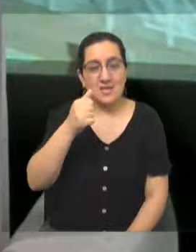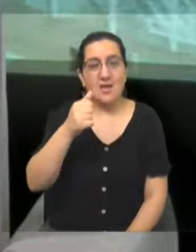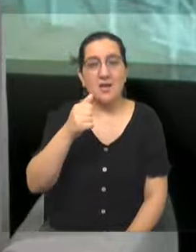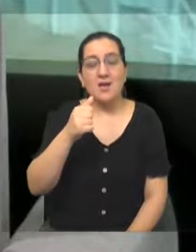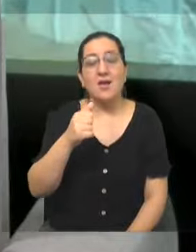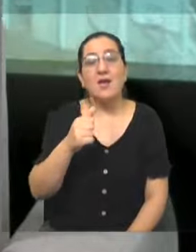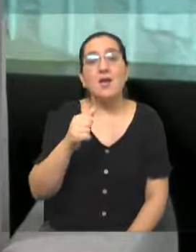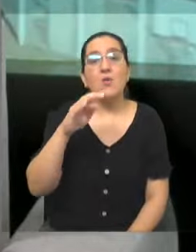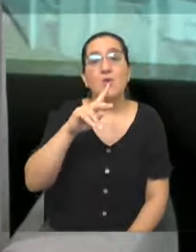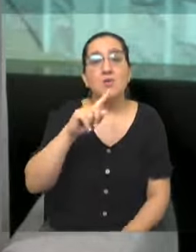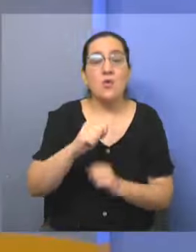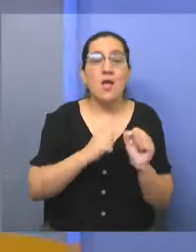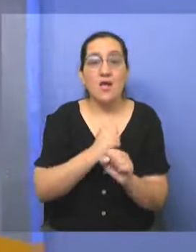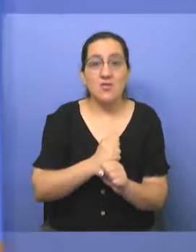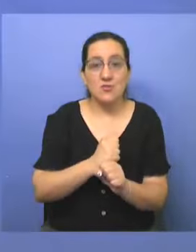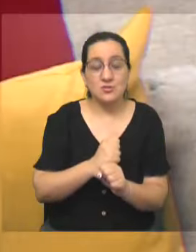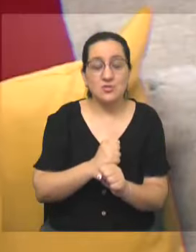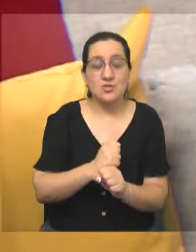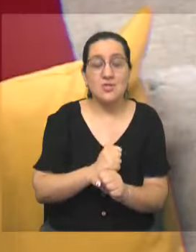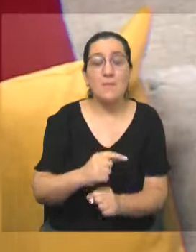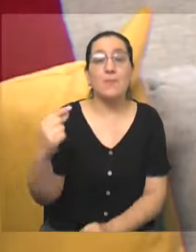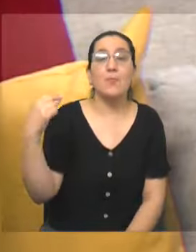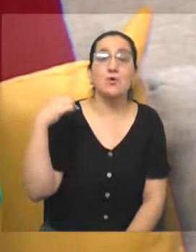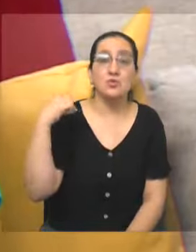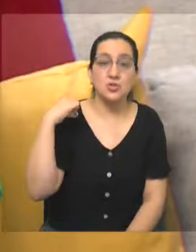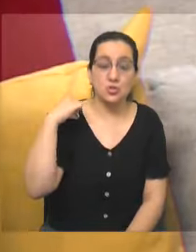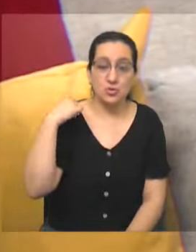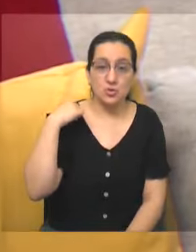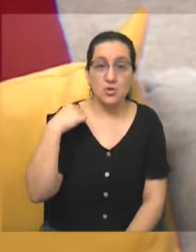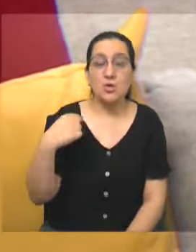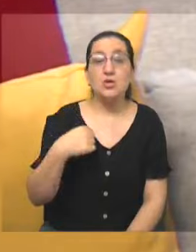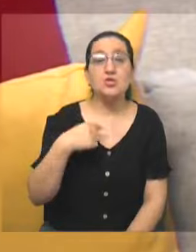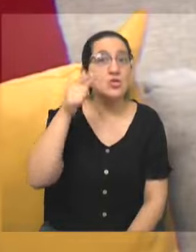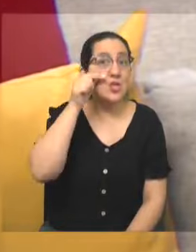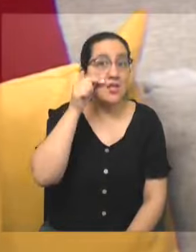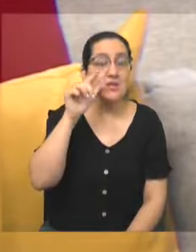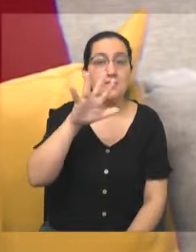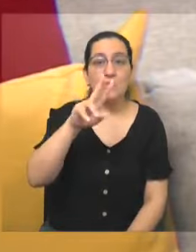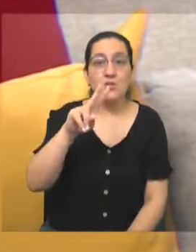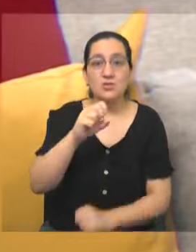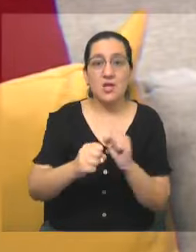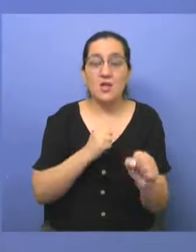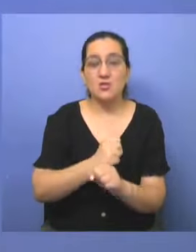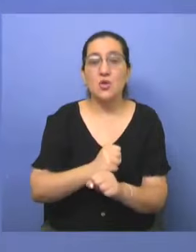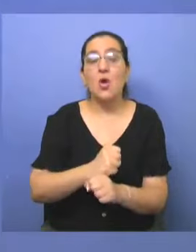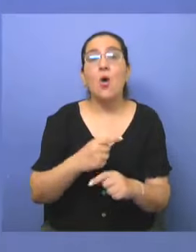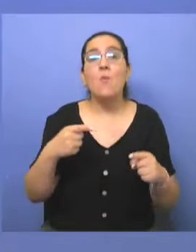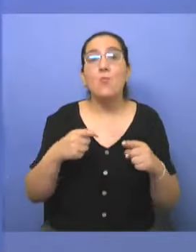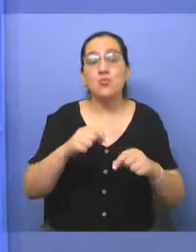por este momento de la vida. Muy bien. Tania Tavares, 52 años, Punta Gorda en este momento. Muy